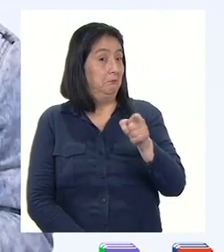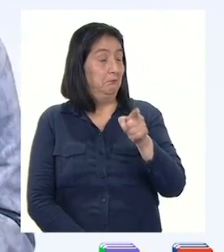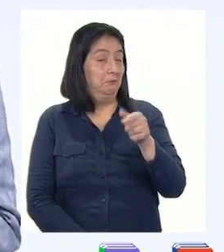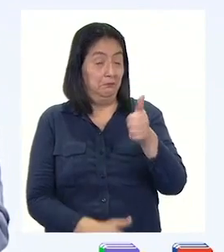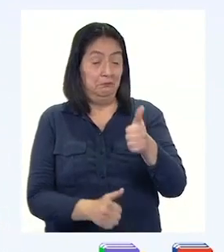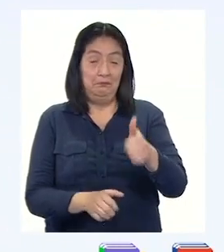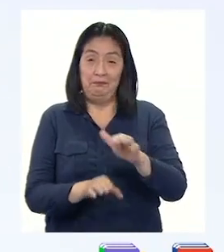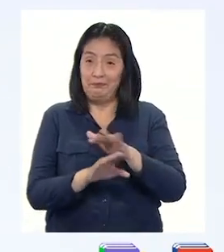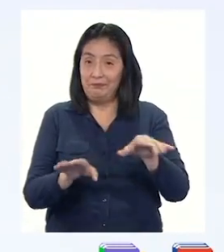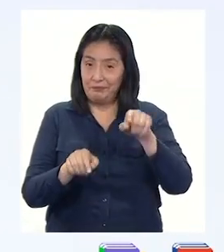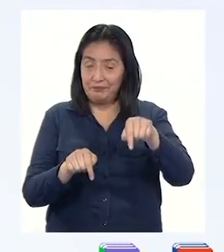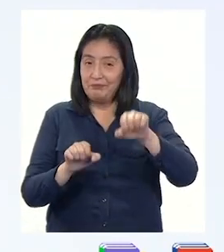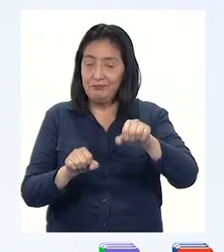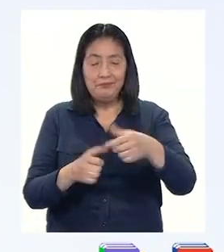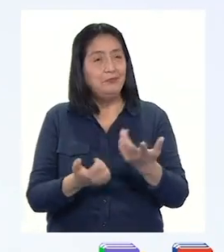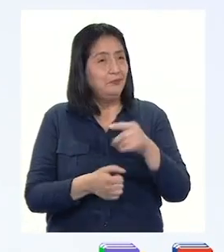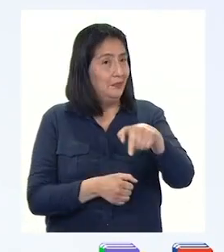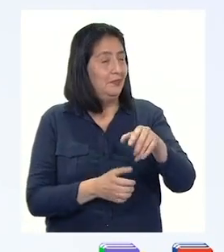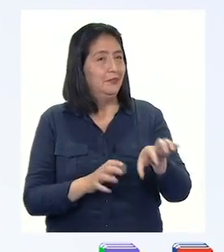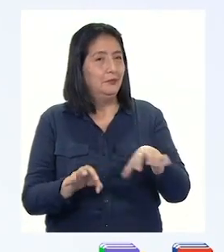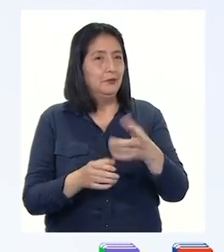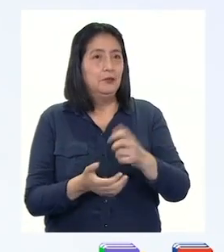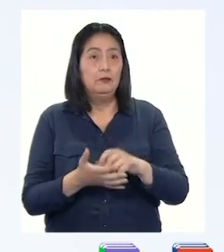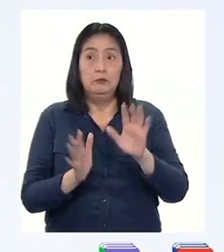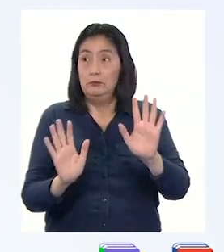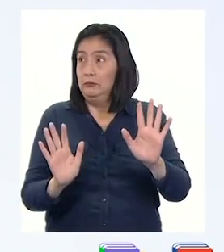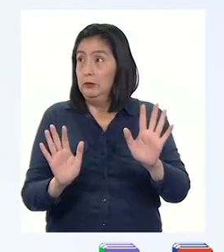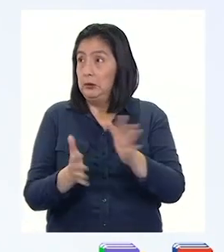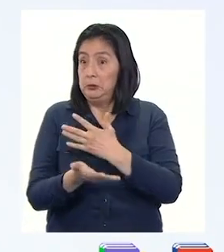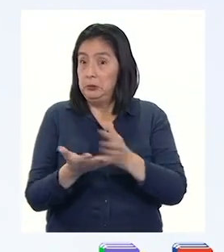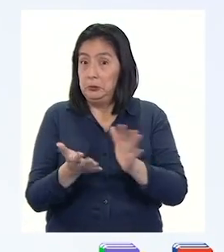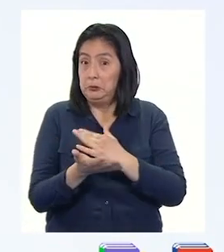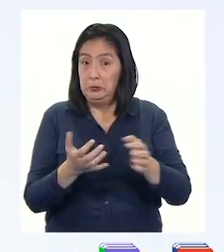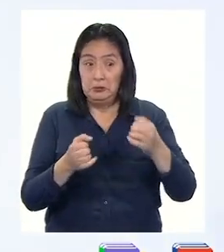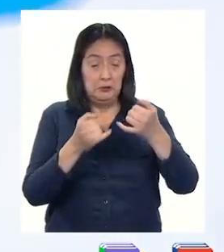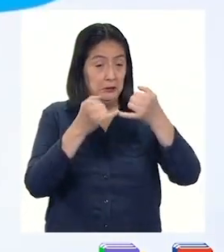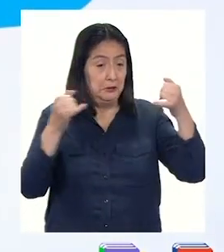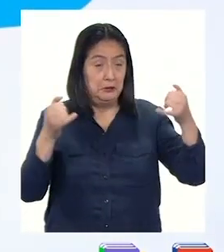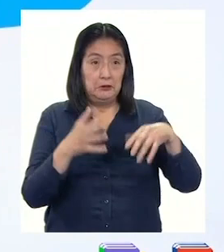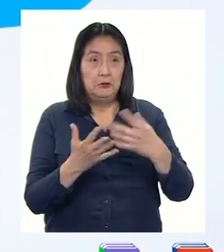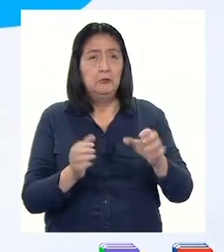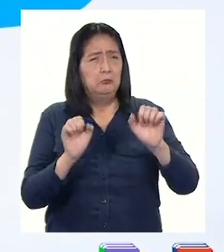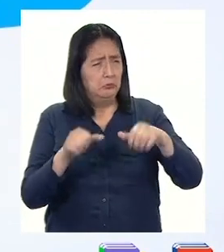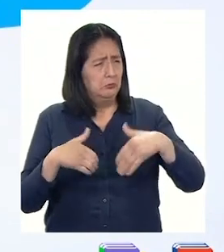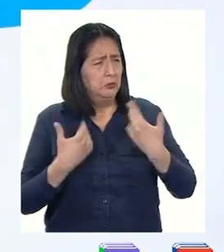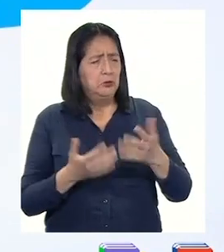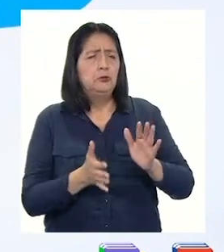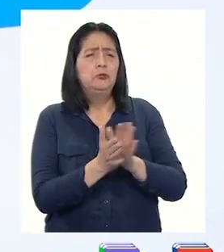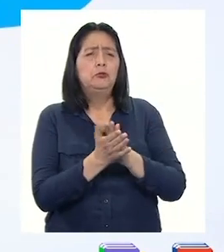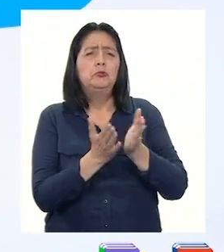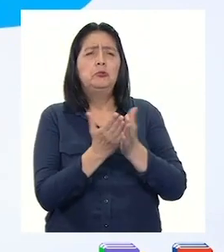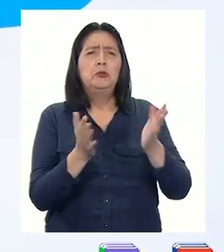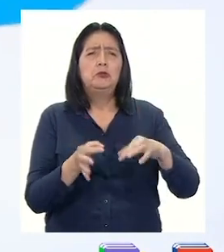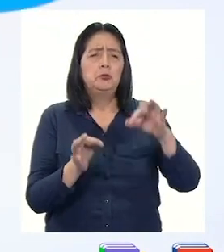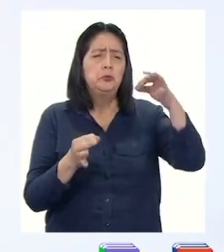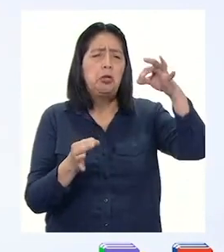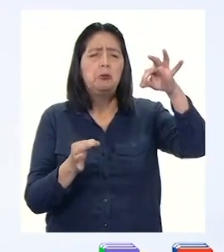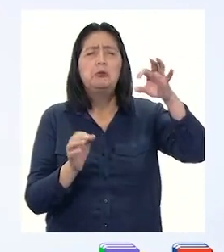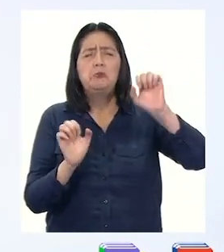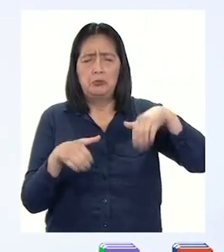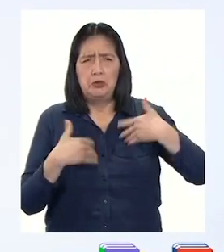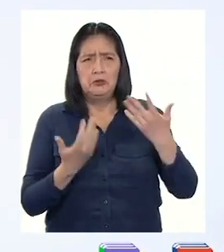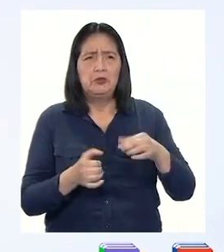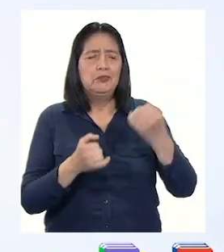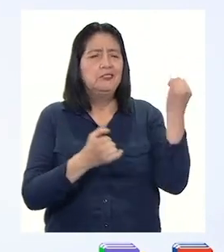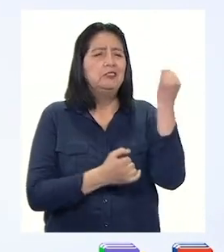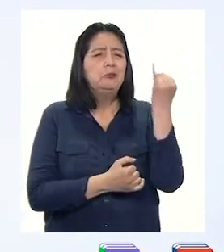lindo cierre para esta actividad. ¡Claro que sí! Y si no tienen hilos o cuerdas, pueden utilizar su cuaderno o una hoja